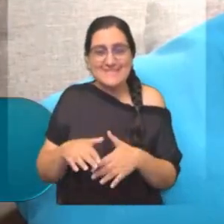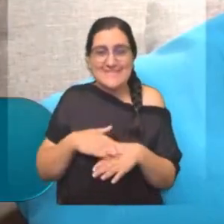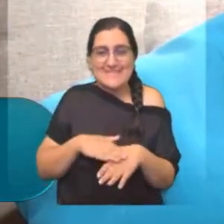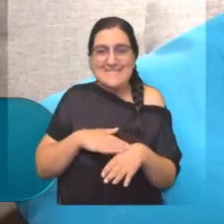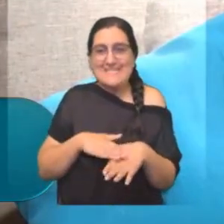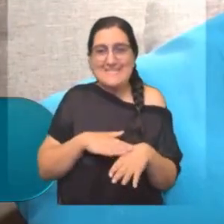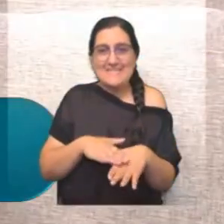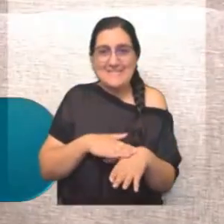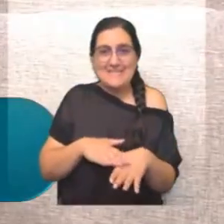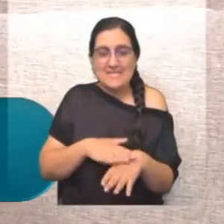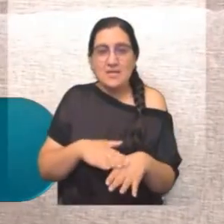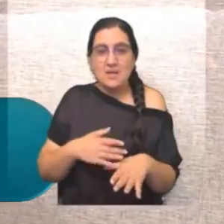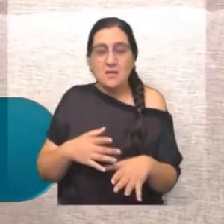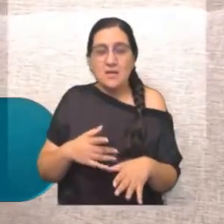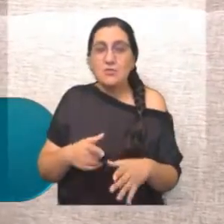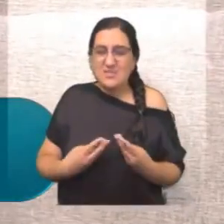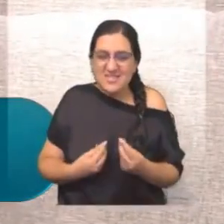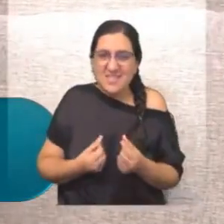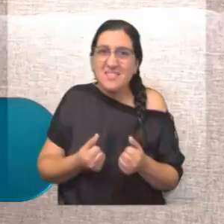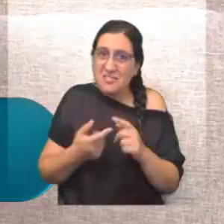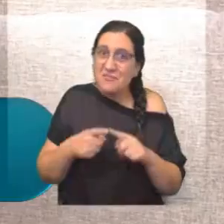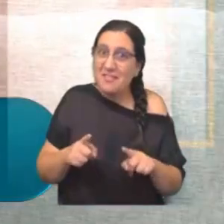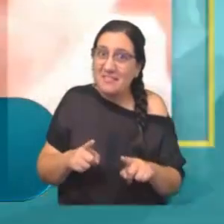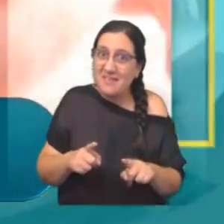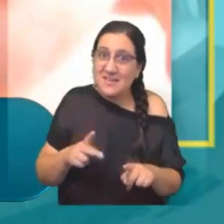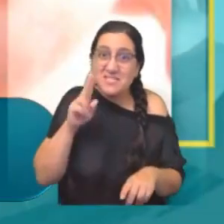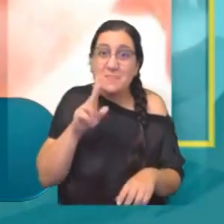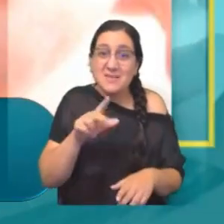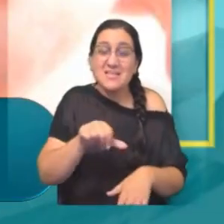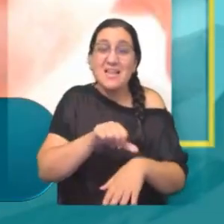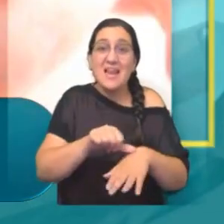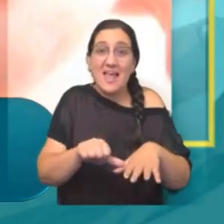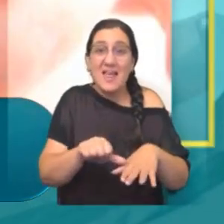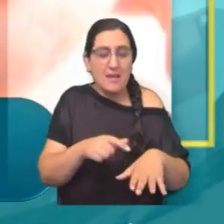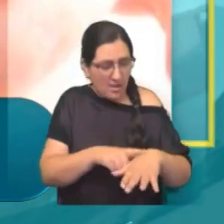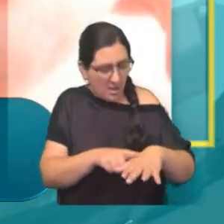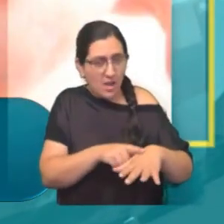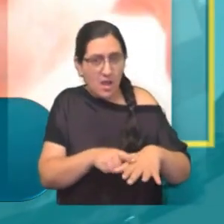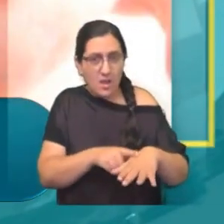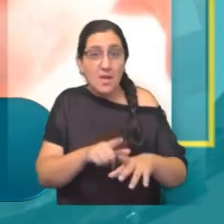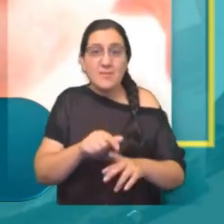cicatriz, claro, una quemadura. Uno siente distinto. Capaz podríamos ver la próxima por ahí. La siguiente, los cortes. Los